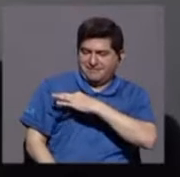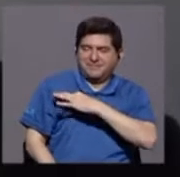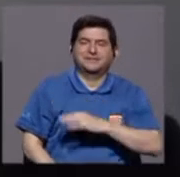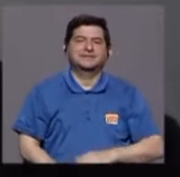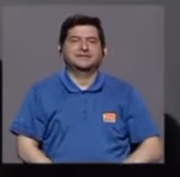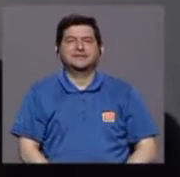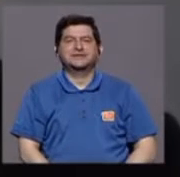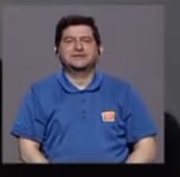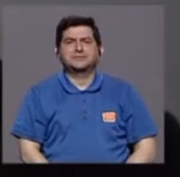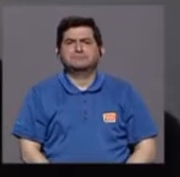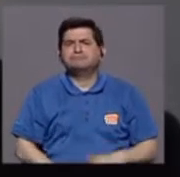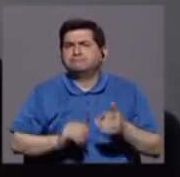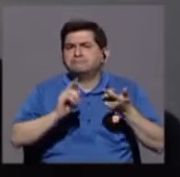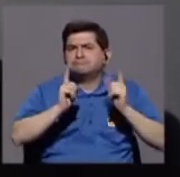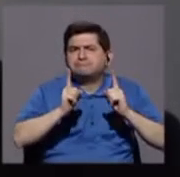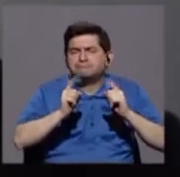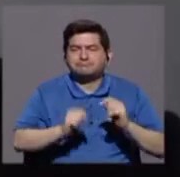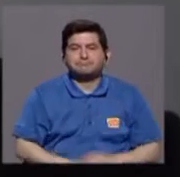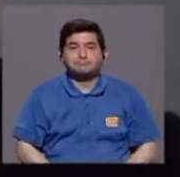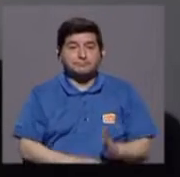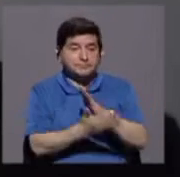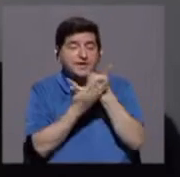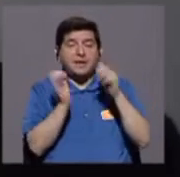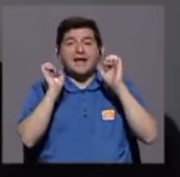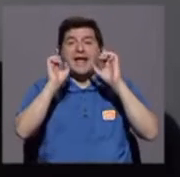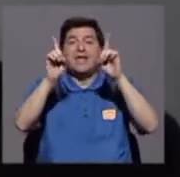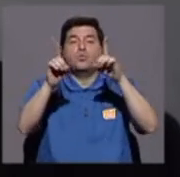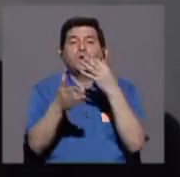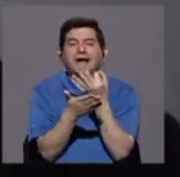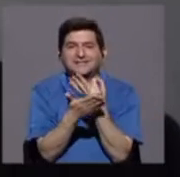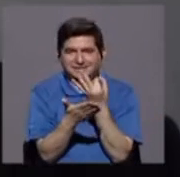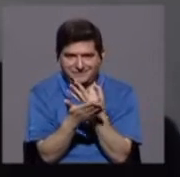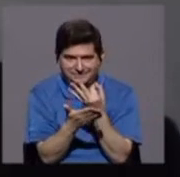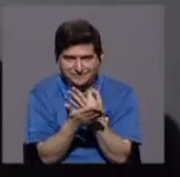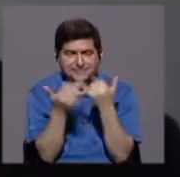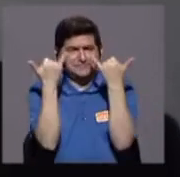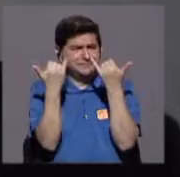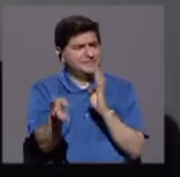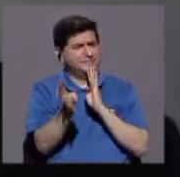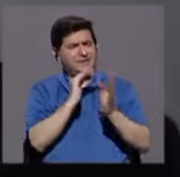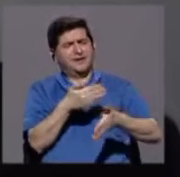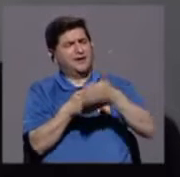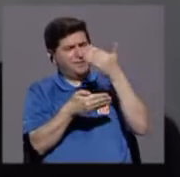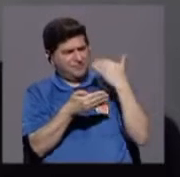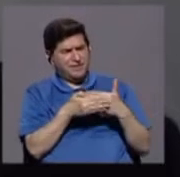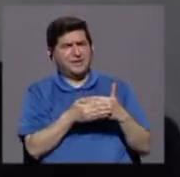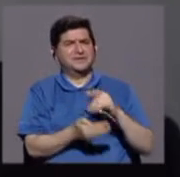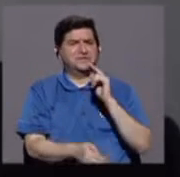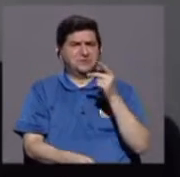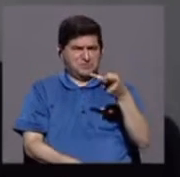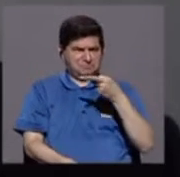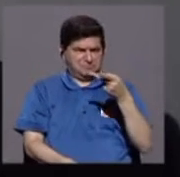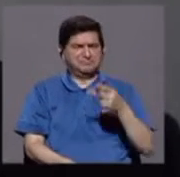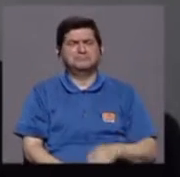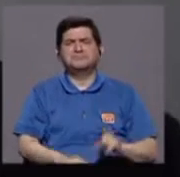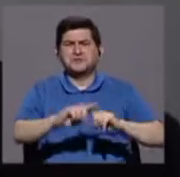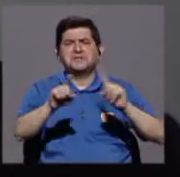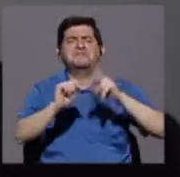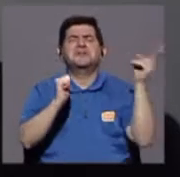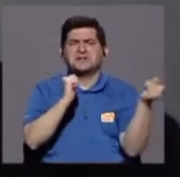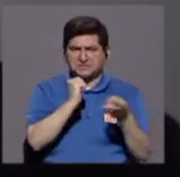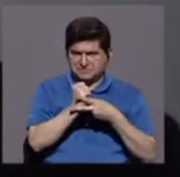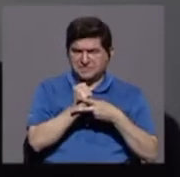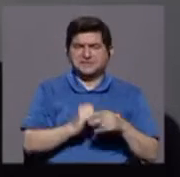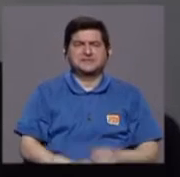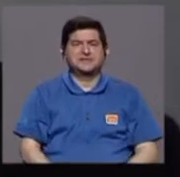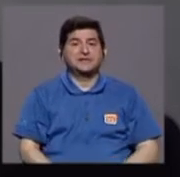es la parte de educación financiera. Es un tema que ya hemos conversado con vos un par de veces.